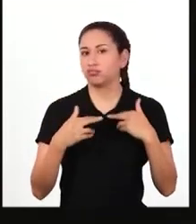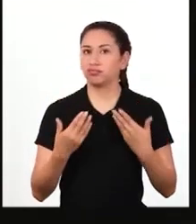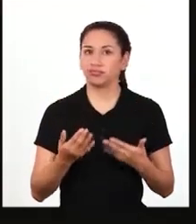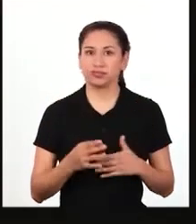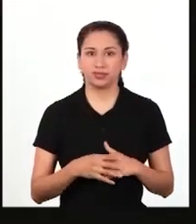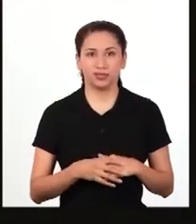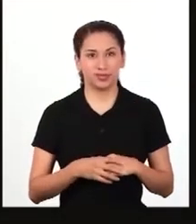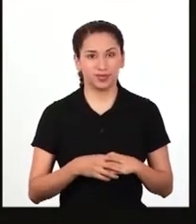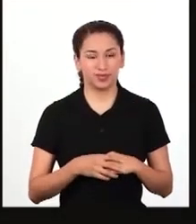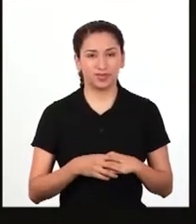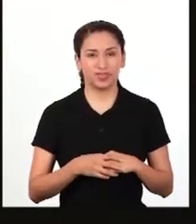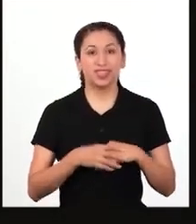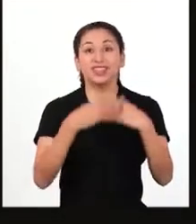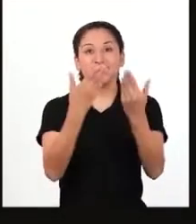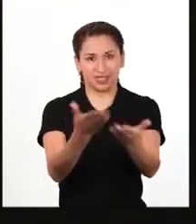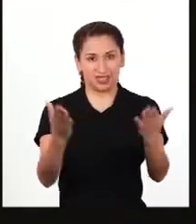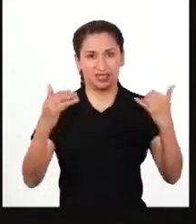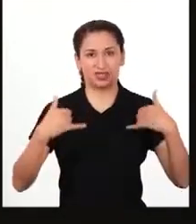regresado.